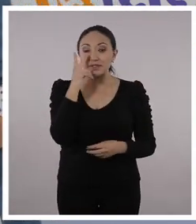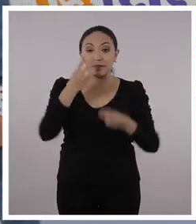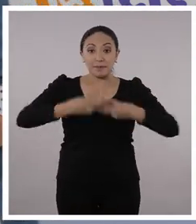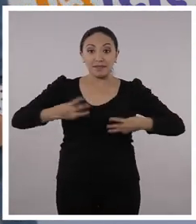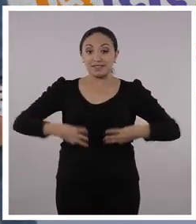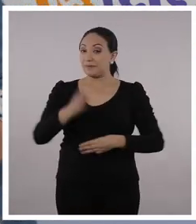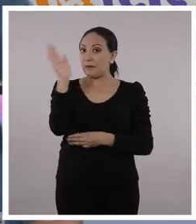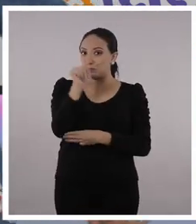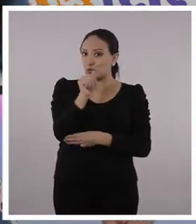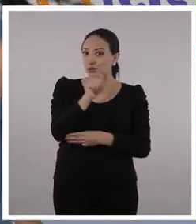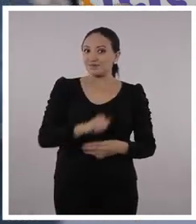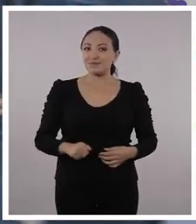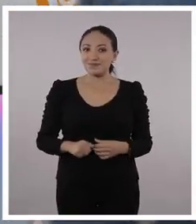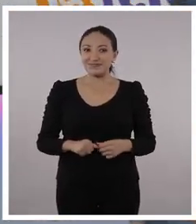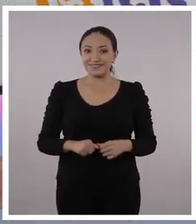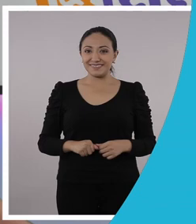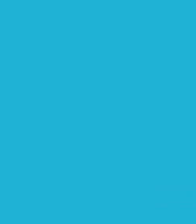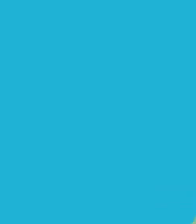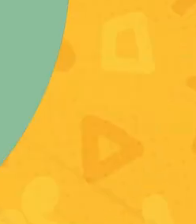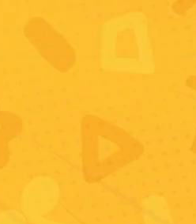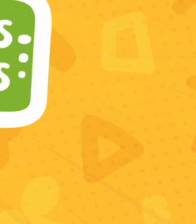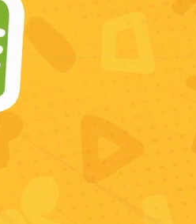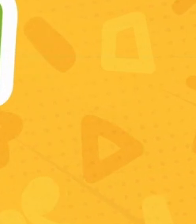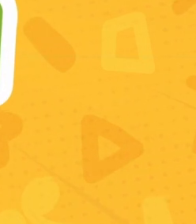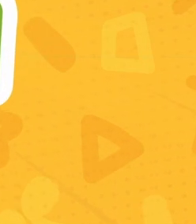los materiales, Monse. ¡Vamos! ¡Vamos, vamos!